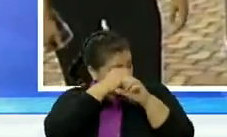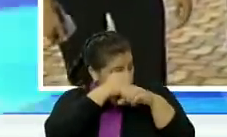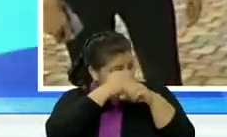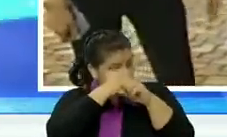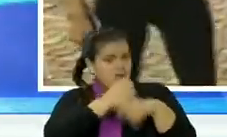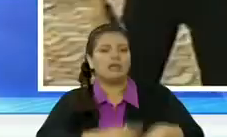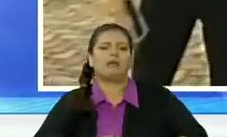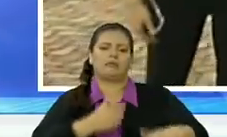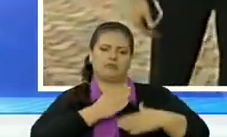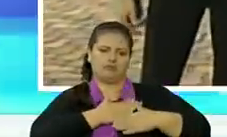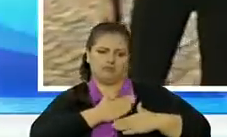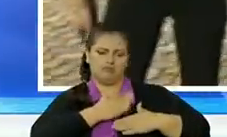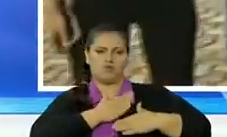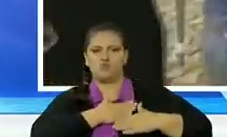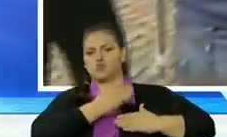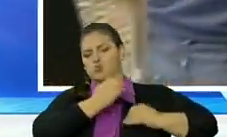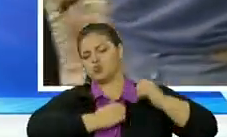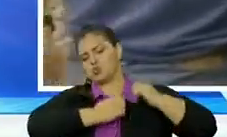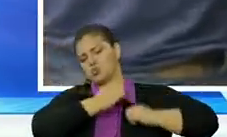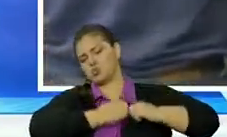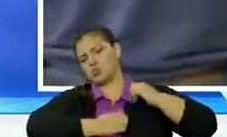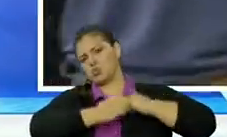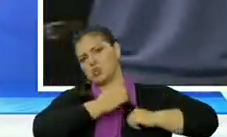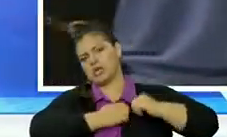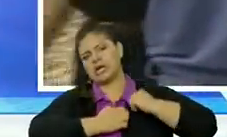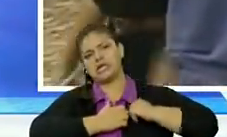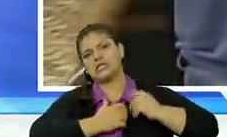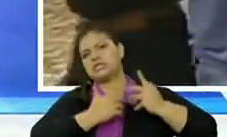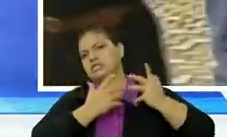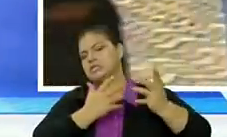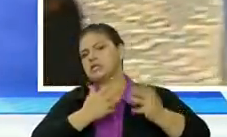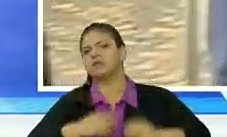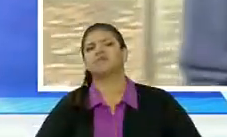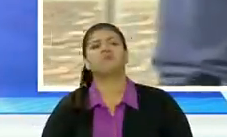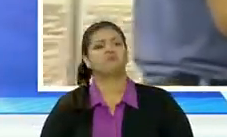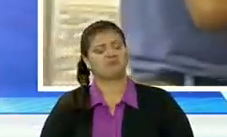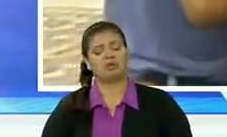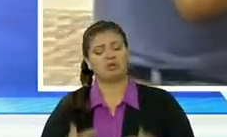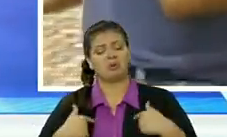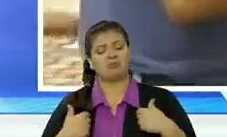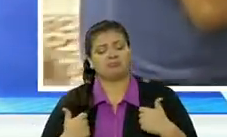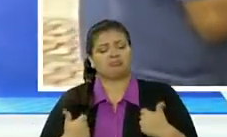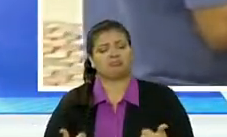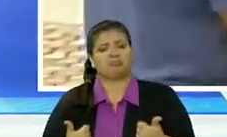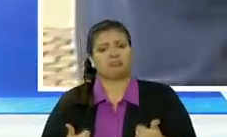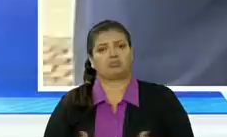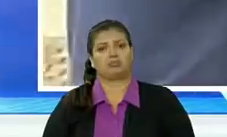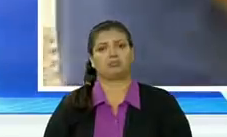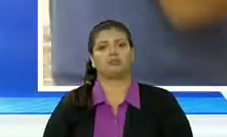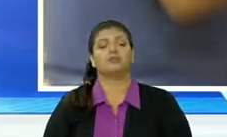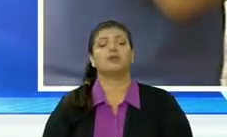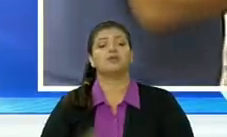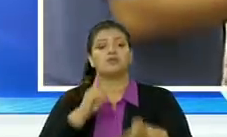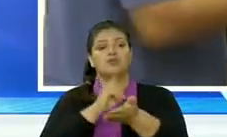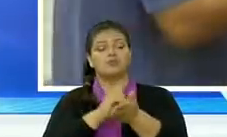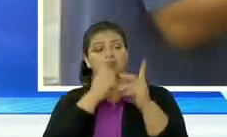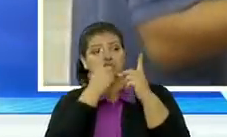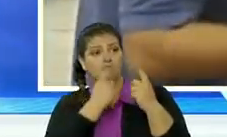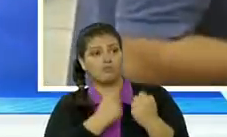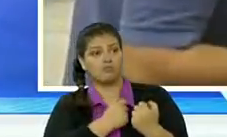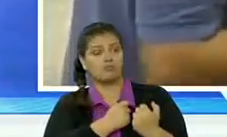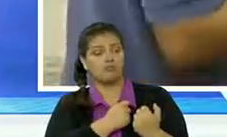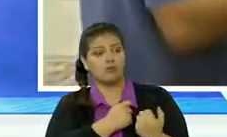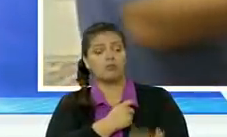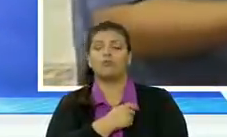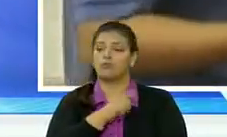cardiólogo. No me acuerdo, Doppler, no sé cuánto se llama. Y la doctora me preguntó, ¿usted es fumador? Le dije, era. Me dice,